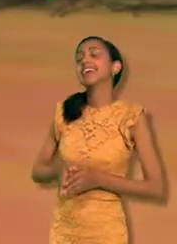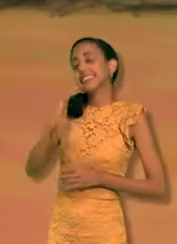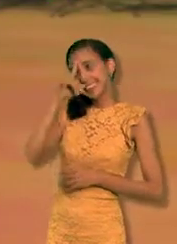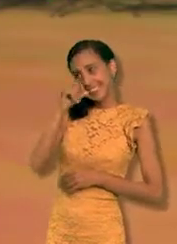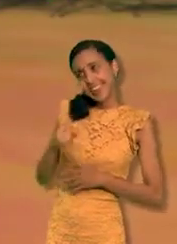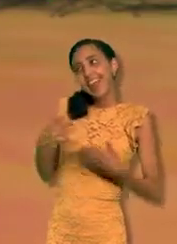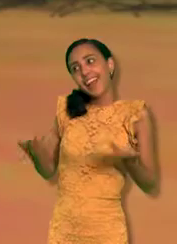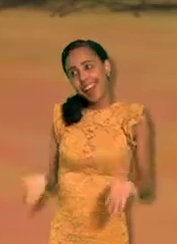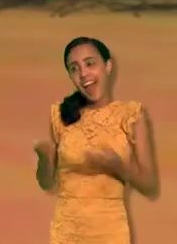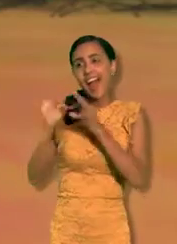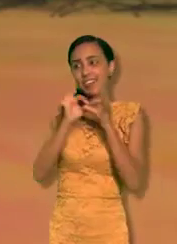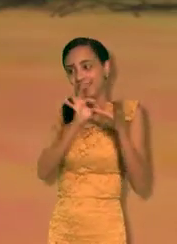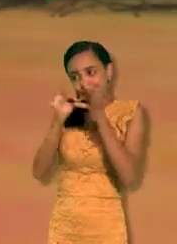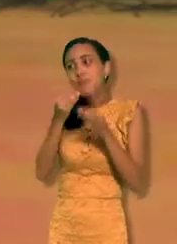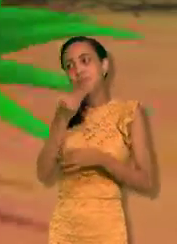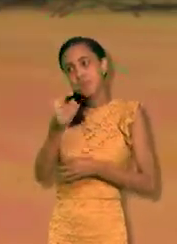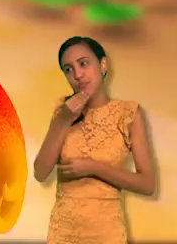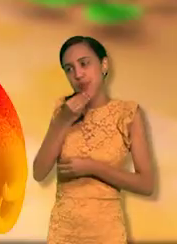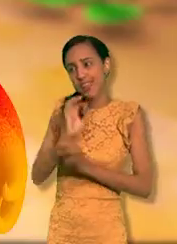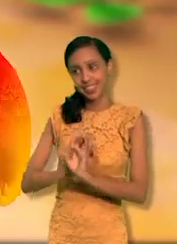¡Ah, claro que sí!